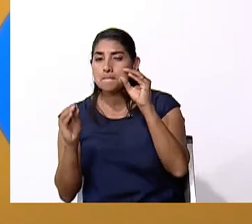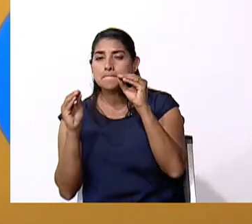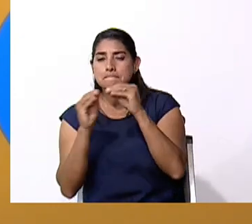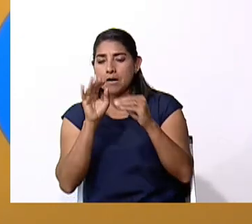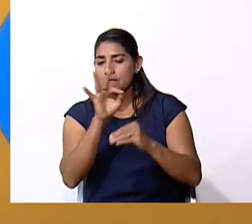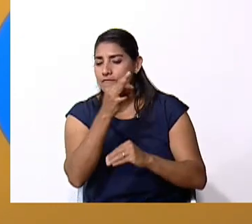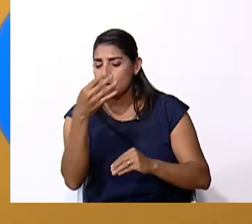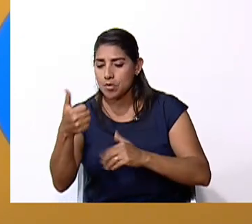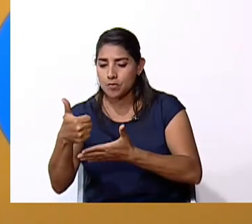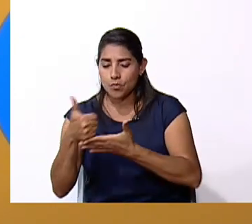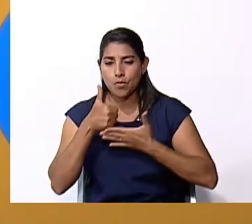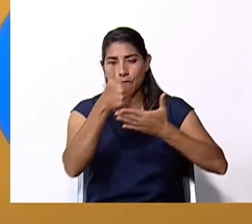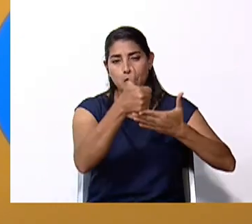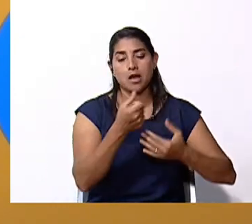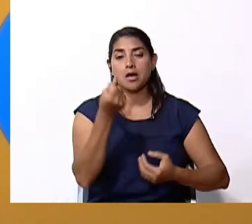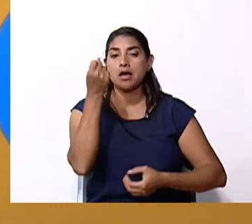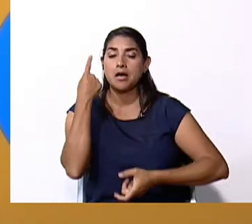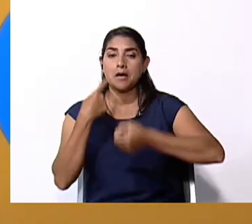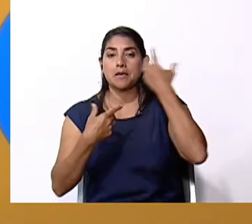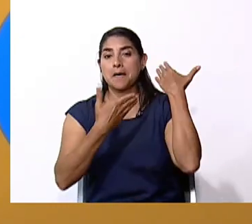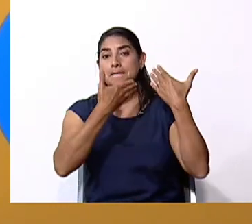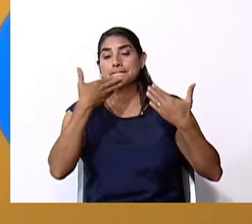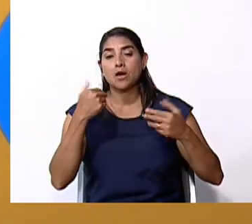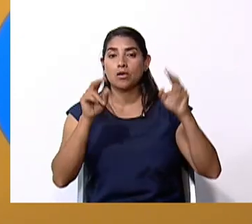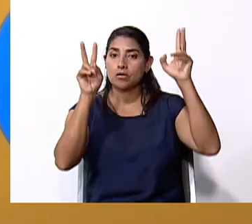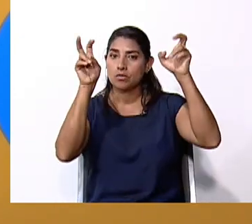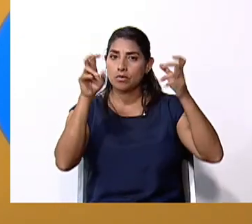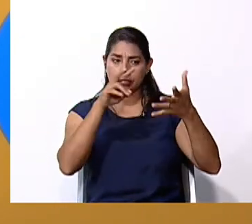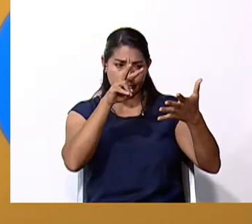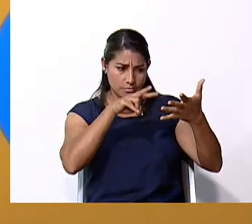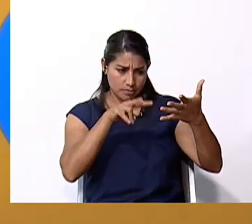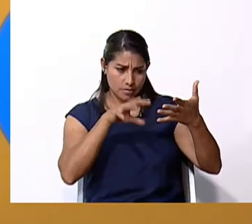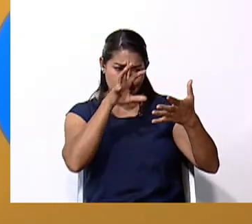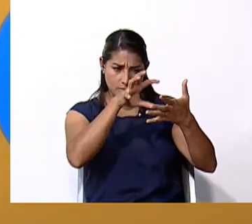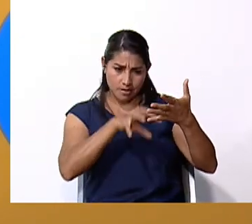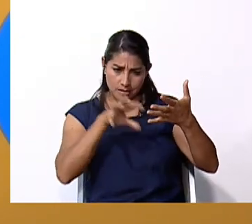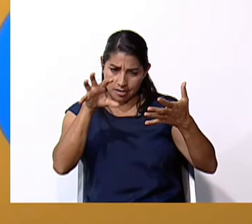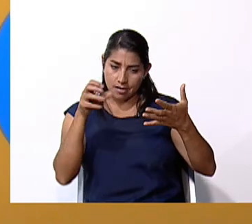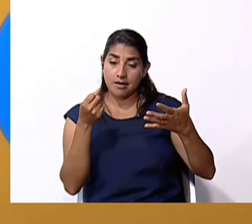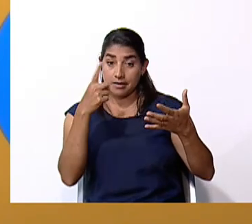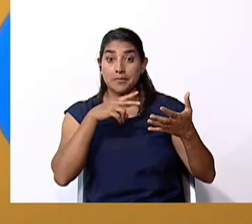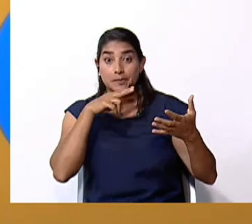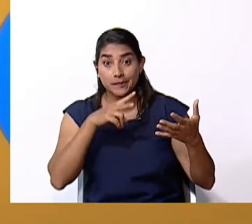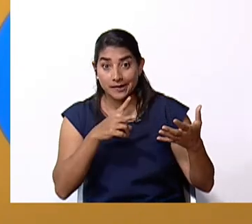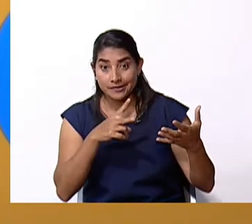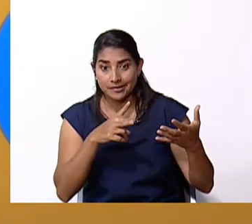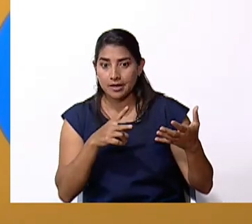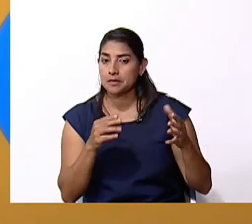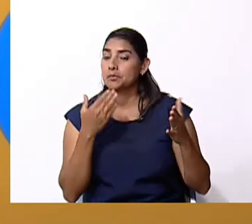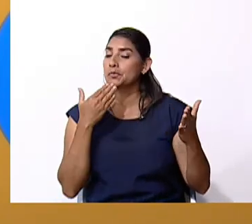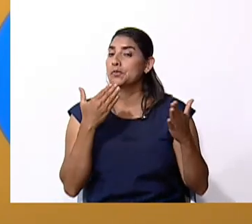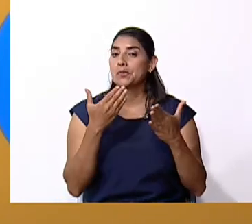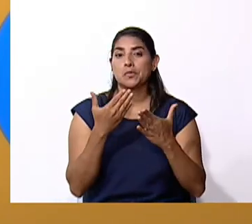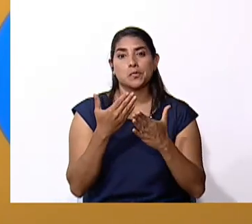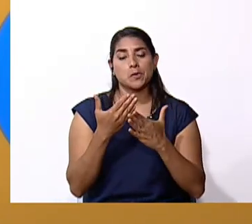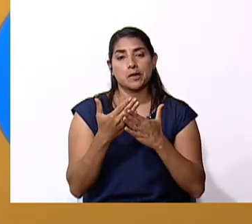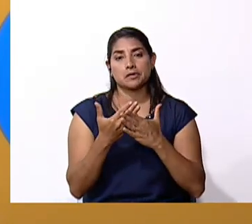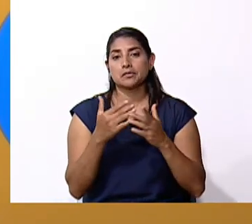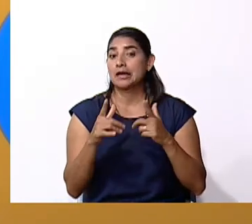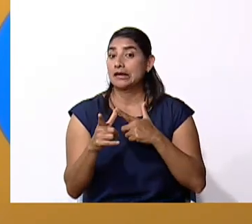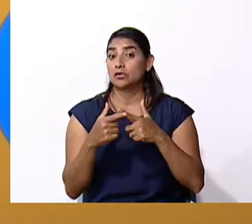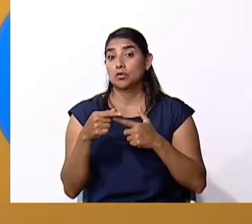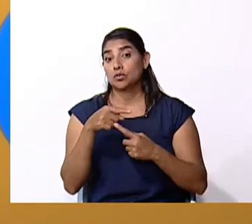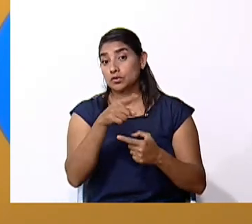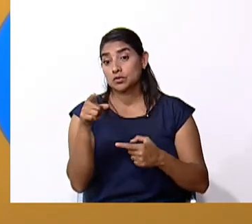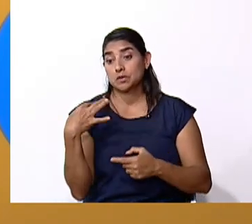estrategias que nos ayuden a comprender todos los textos que leímos. ¿Cierto? Bueno, entonces